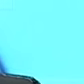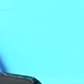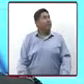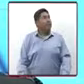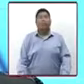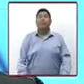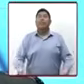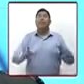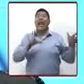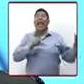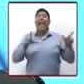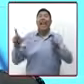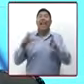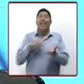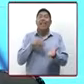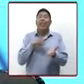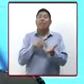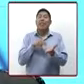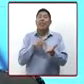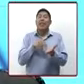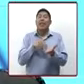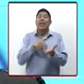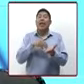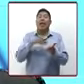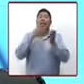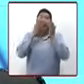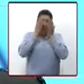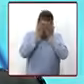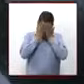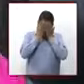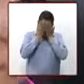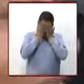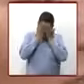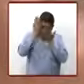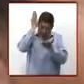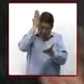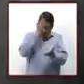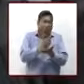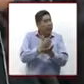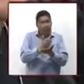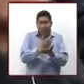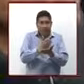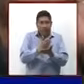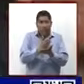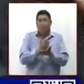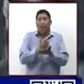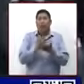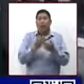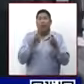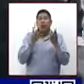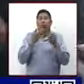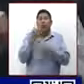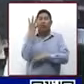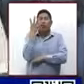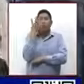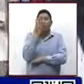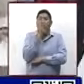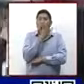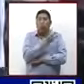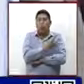Y prepárense porque los médicos han anunciado nuevamente un paro de labores, esta vez de 4